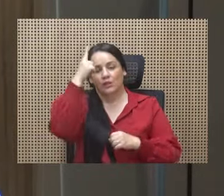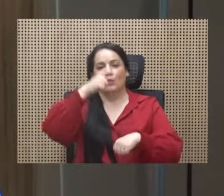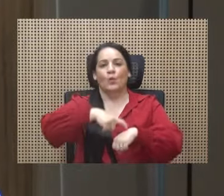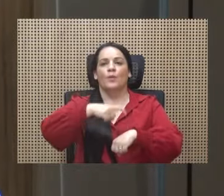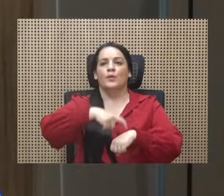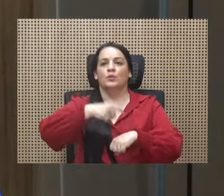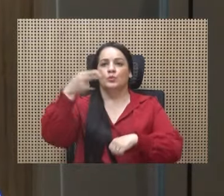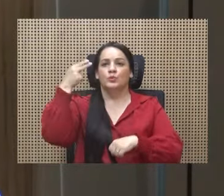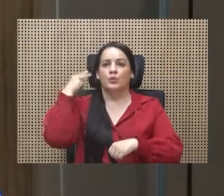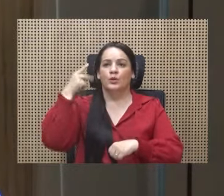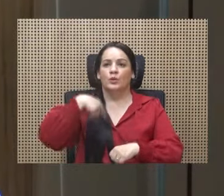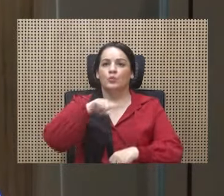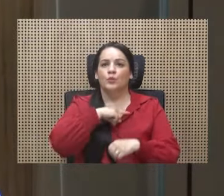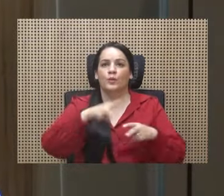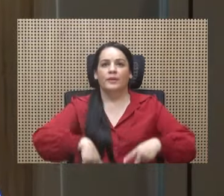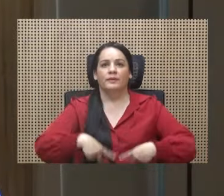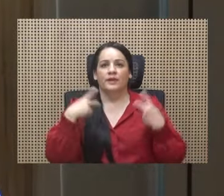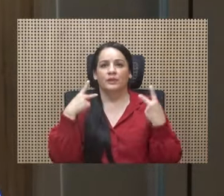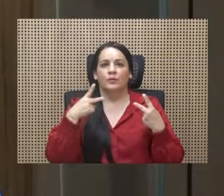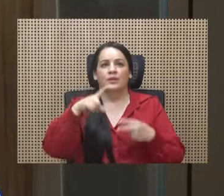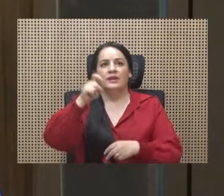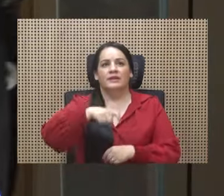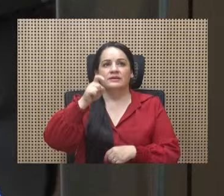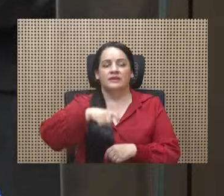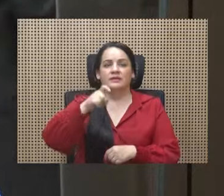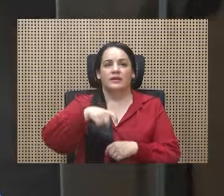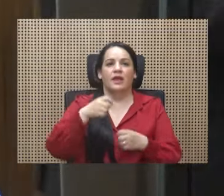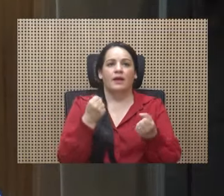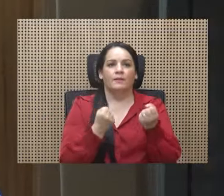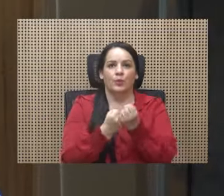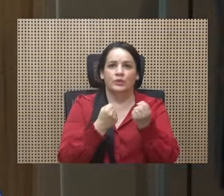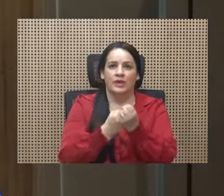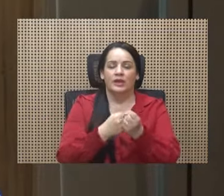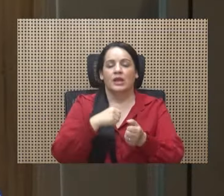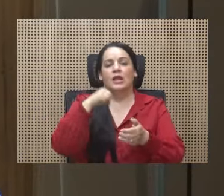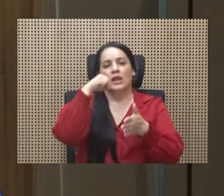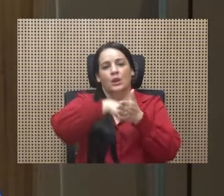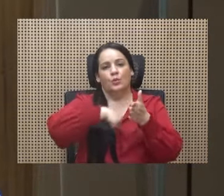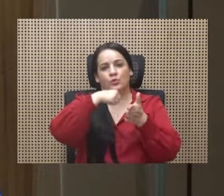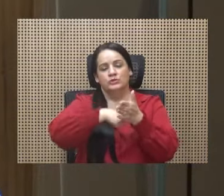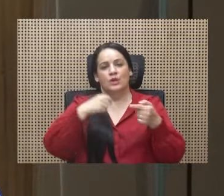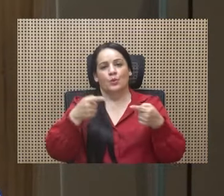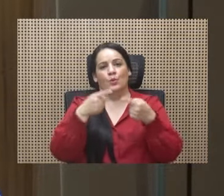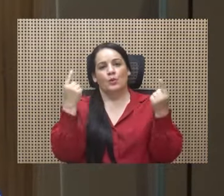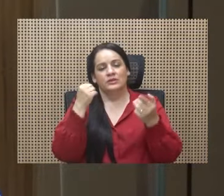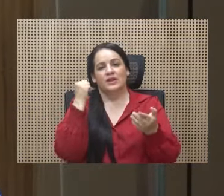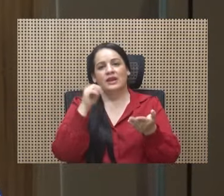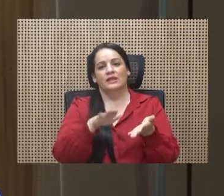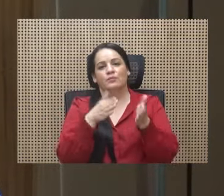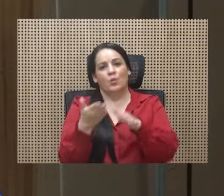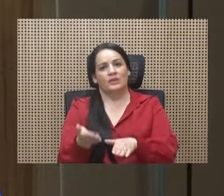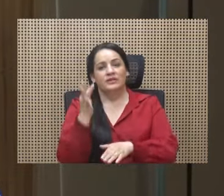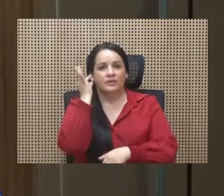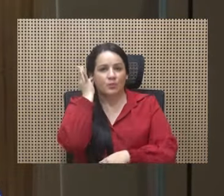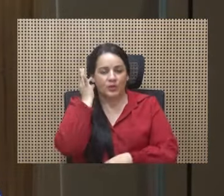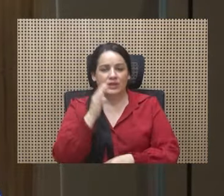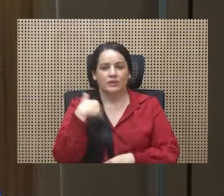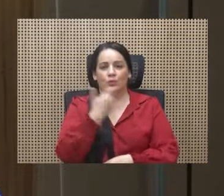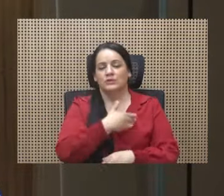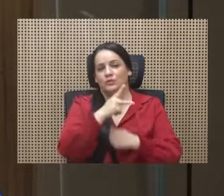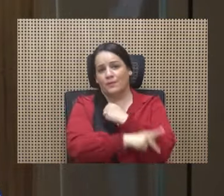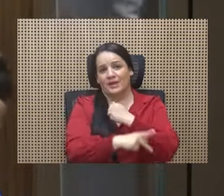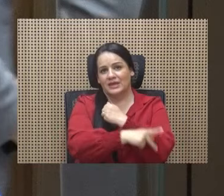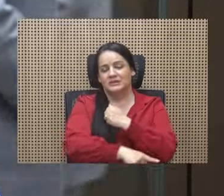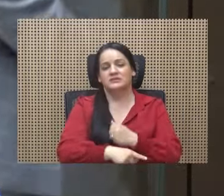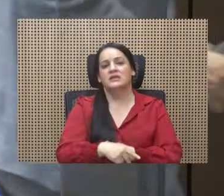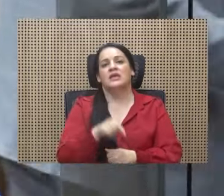viviendo y la necesidad de apoyar la lucha contra el femicidio en nuestro país y hablar de la lucha contra el